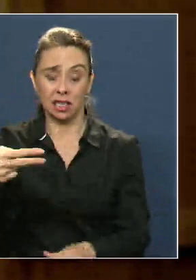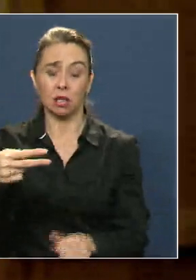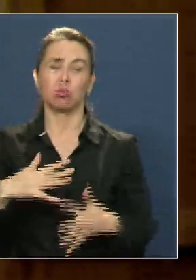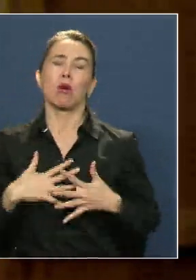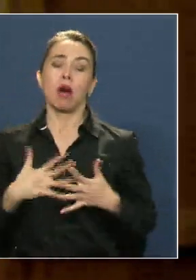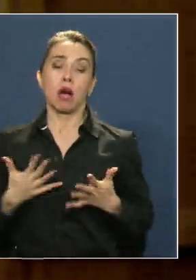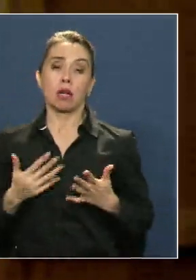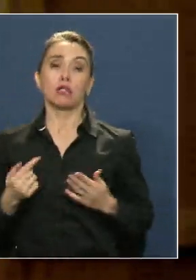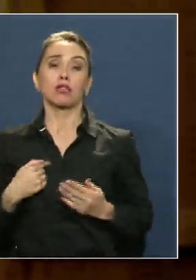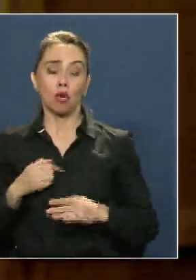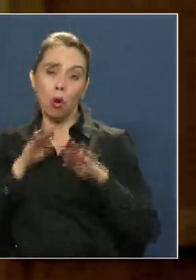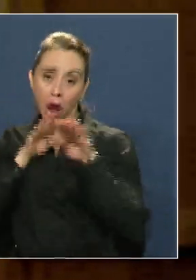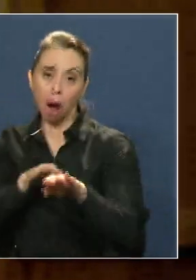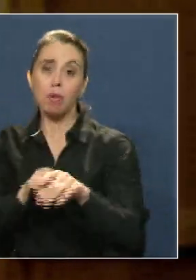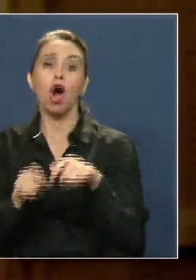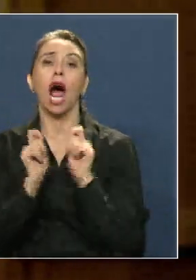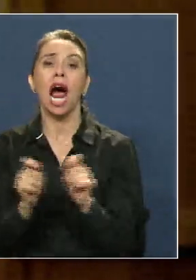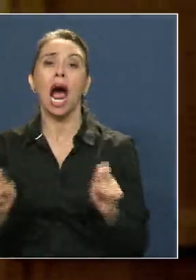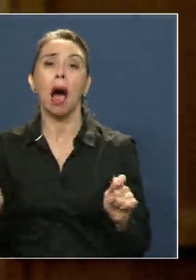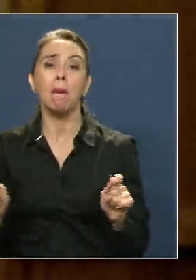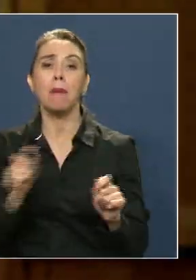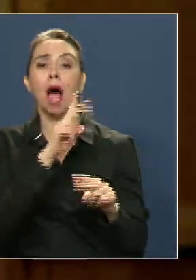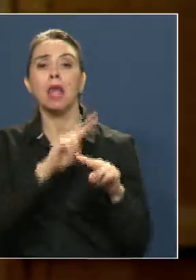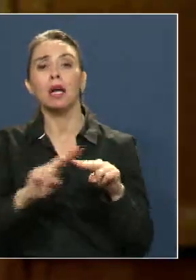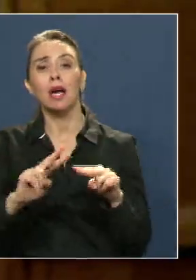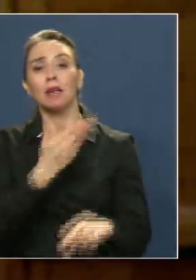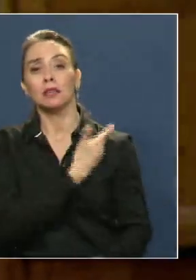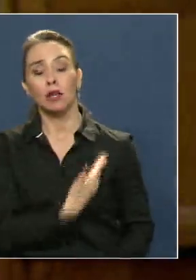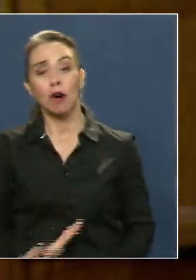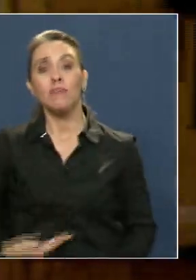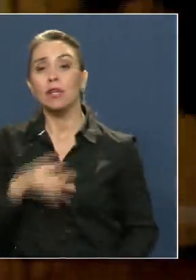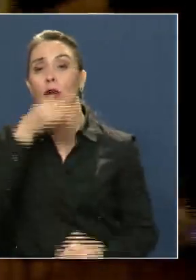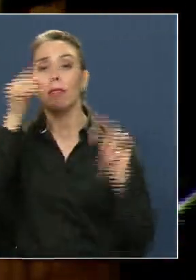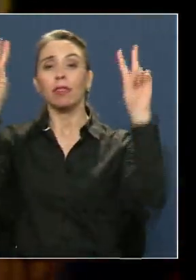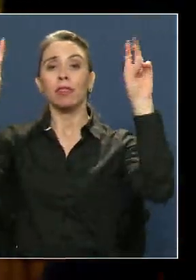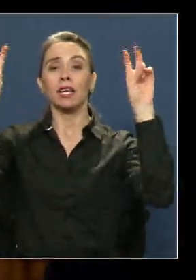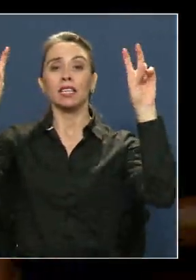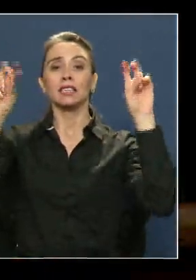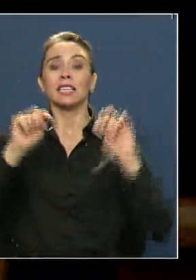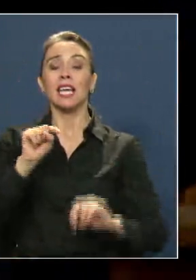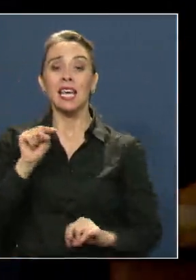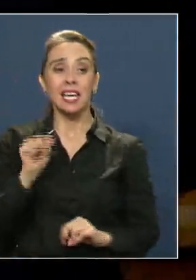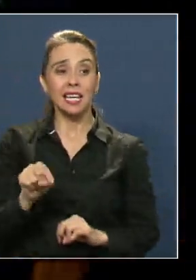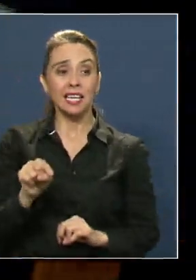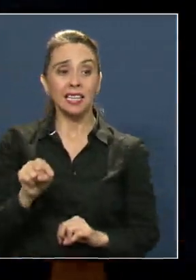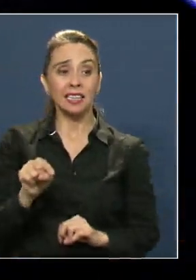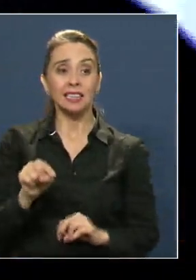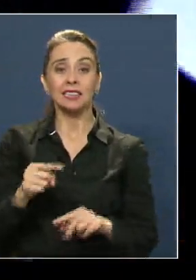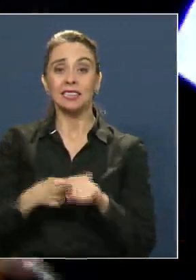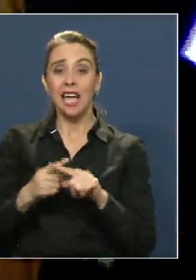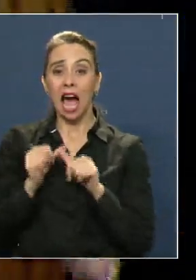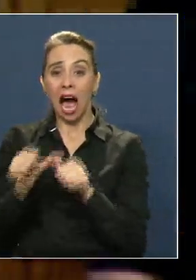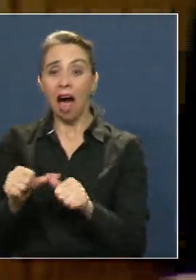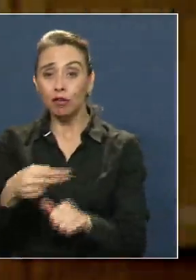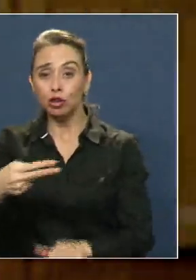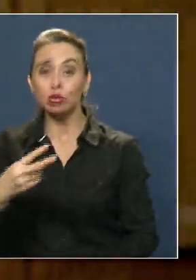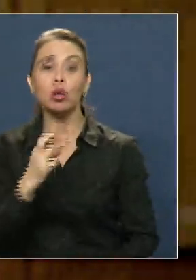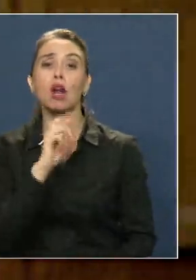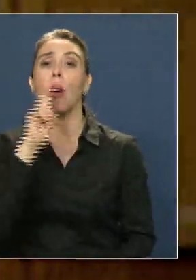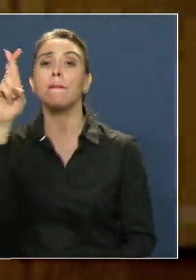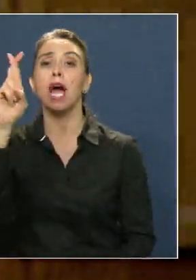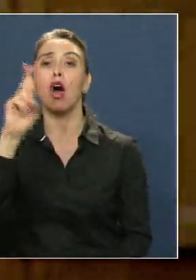me adhiero a esta campaña que hace el gobierno hoy en día, que dice que este es el peor de los abusos. Y en segundo